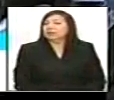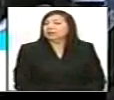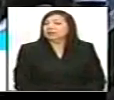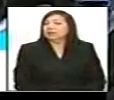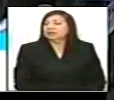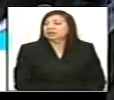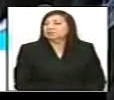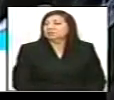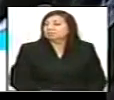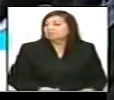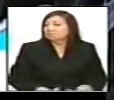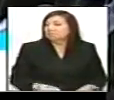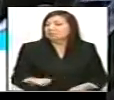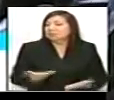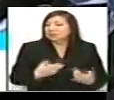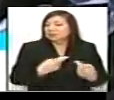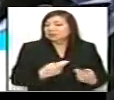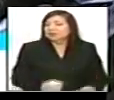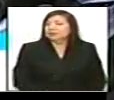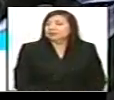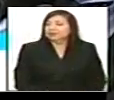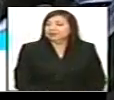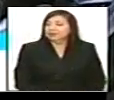de pericias a cargo